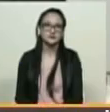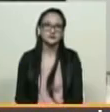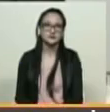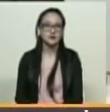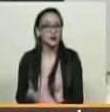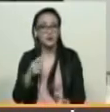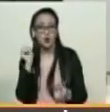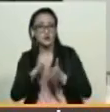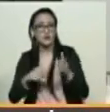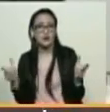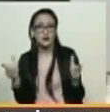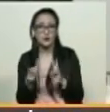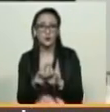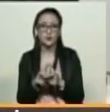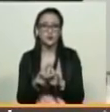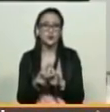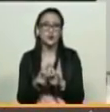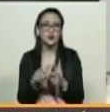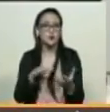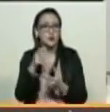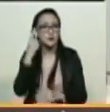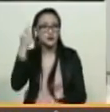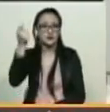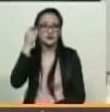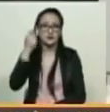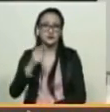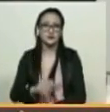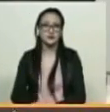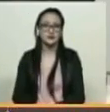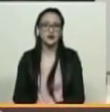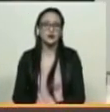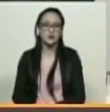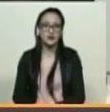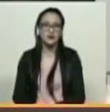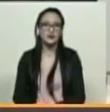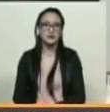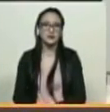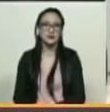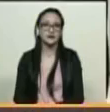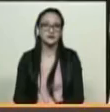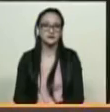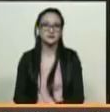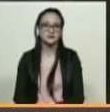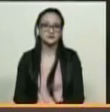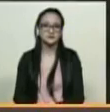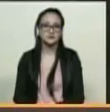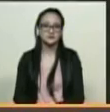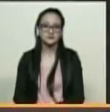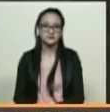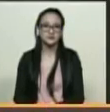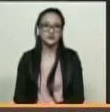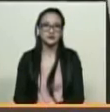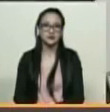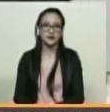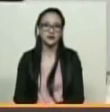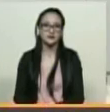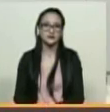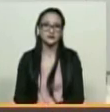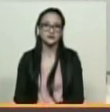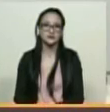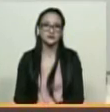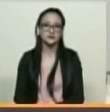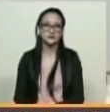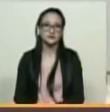estuvo en las reuniones, tiene un gran problema de memoria. No tiene buena memoria. Yo creo que paramos aquí, porque va muy larga. Gracias.